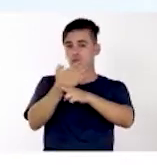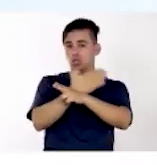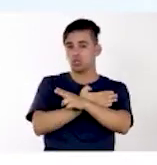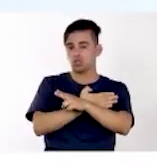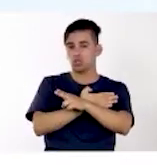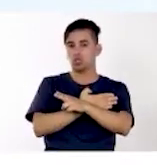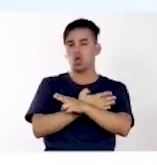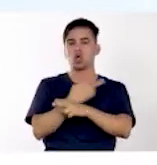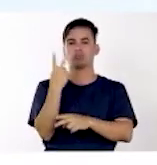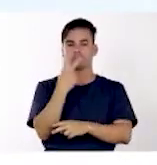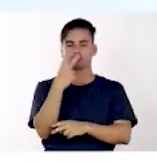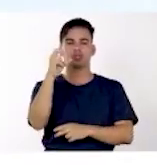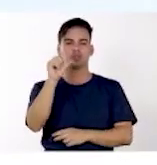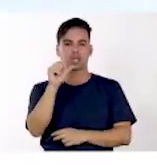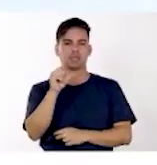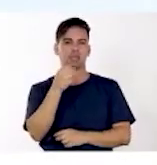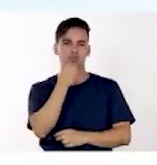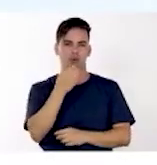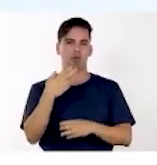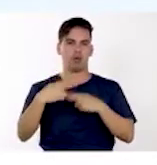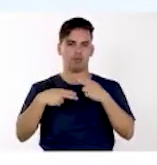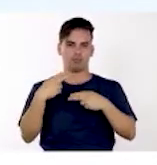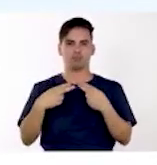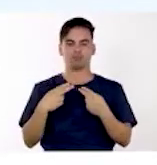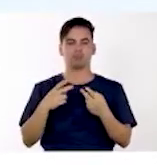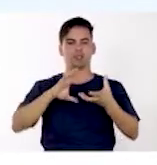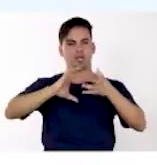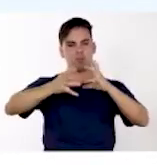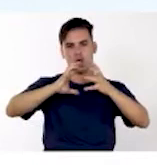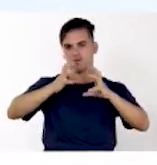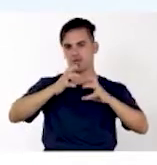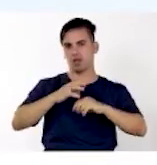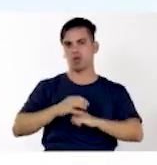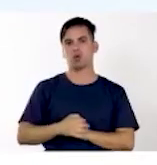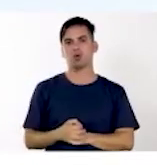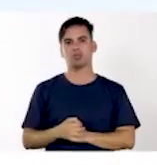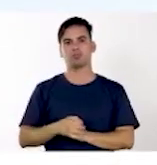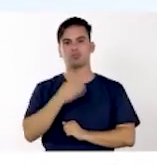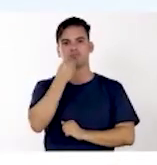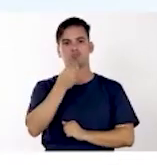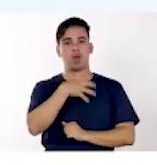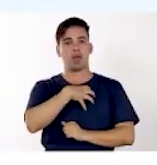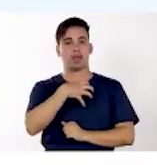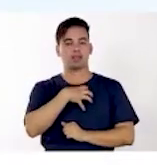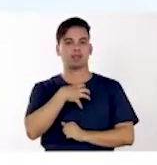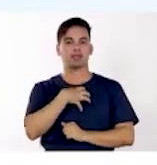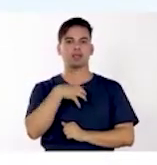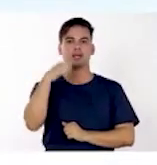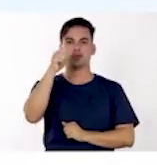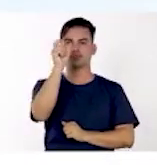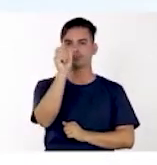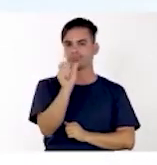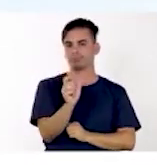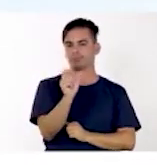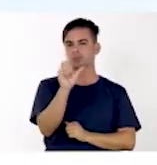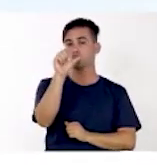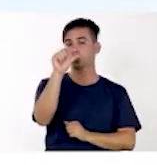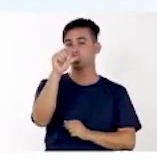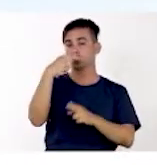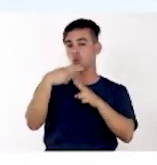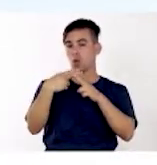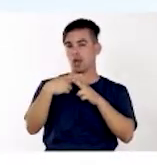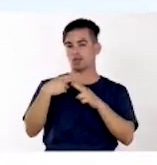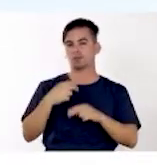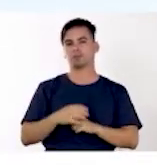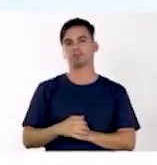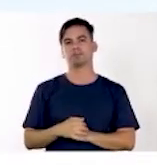ser, esos son cualquiera de los modificadores que pudiera tener ese sujeto. Determinación